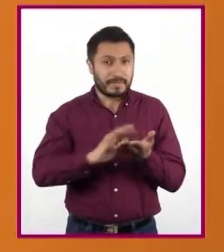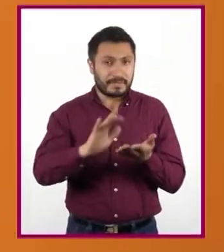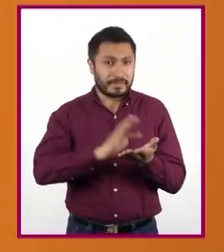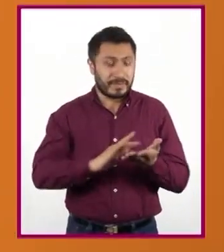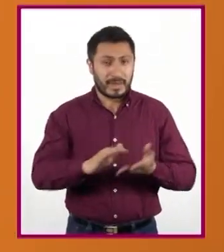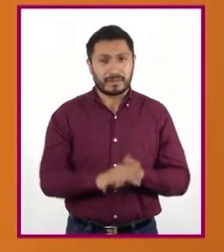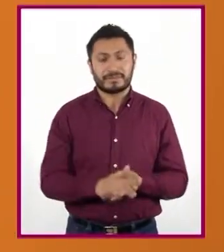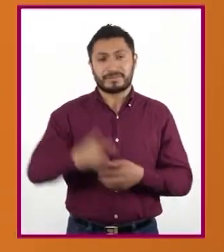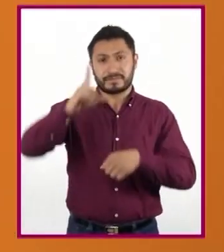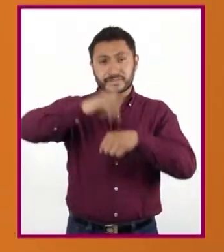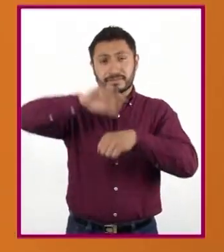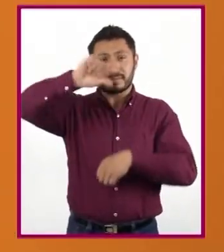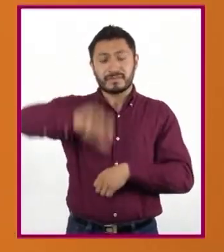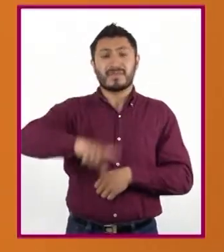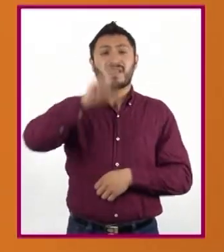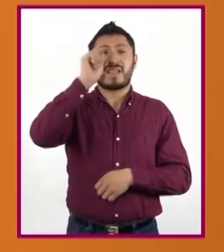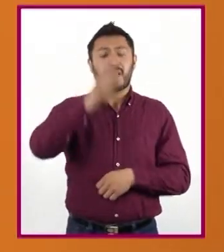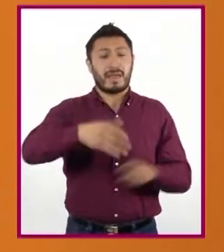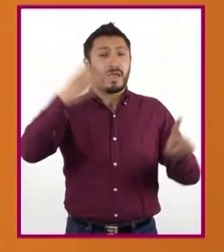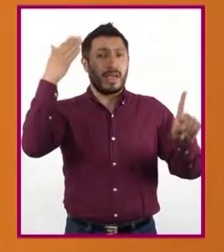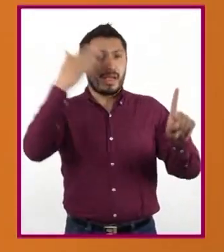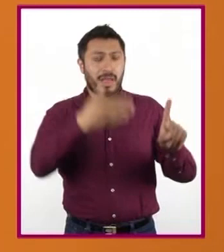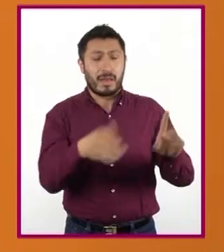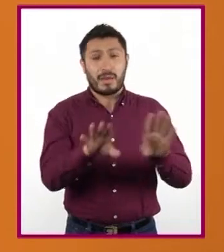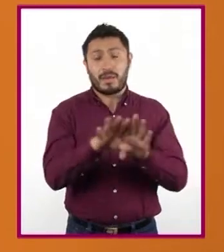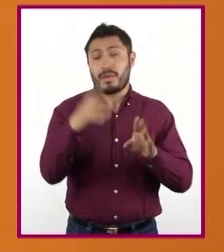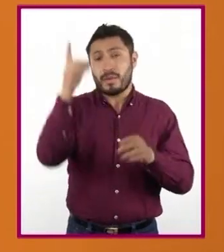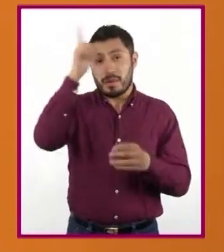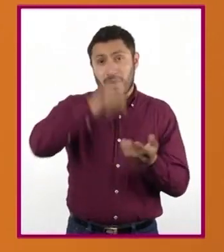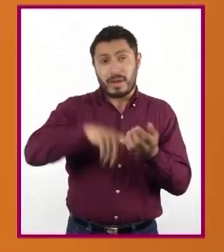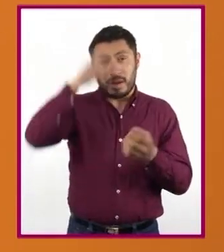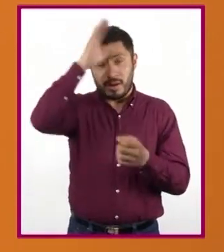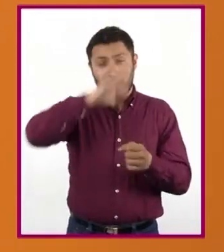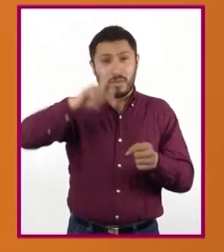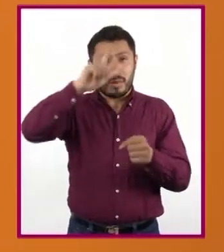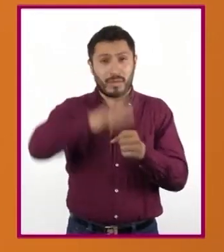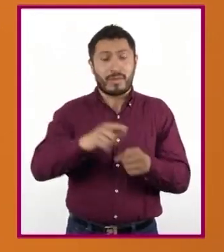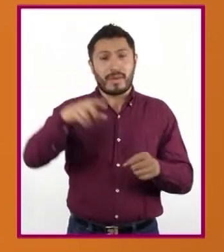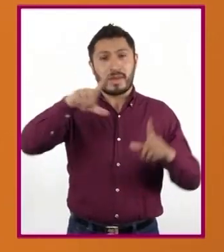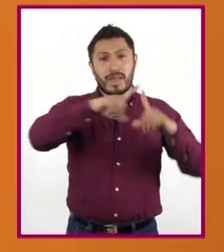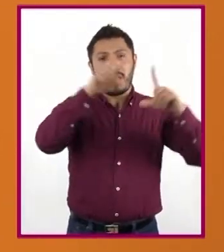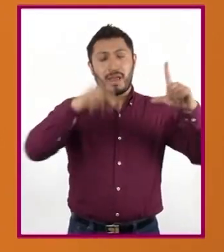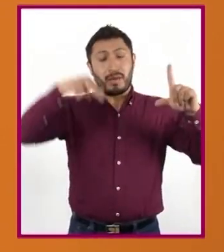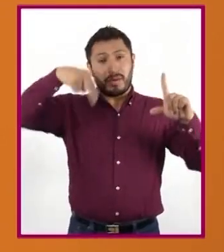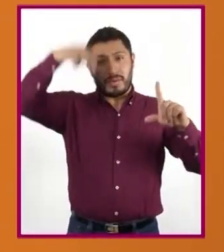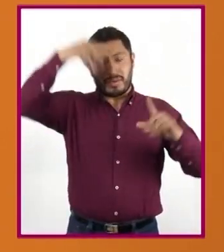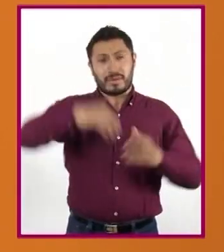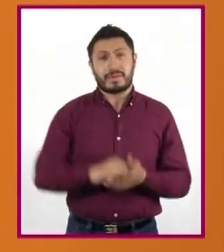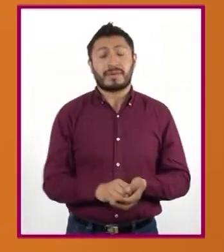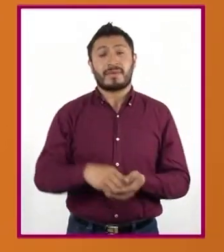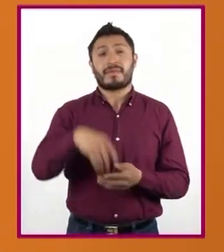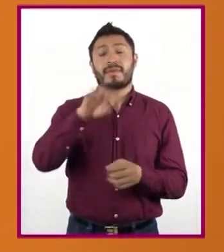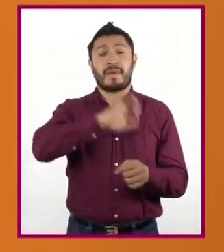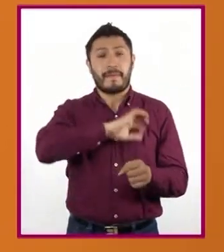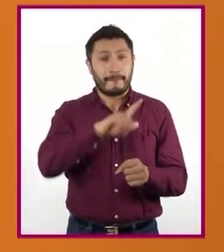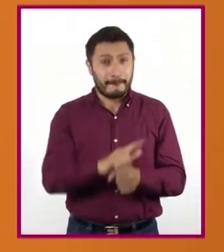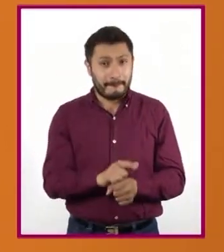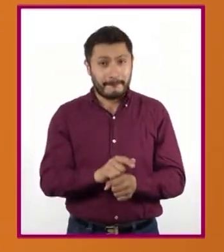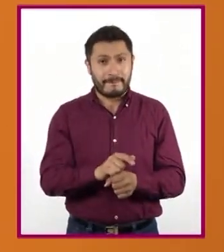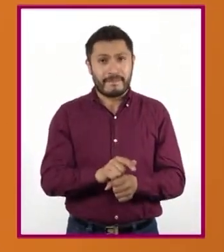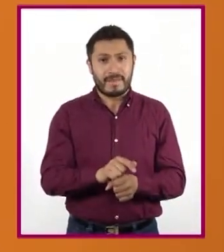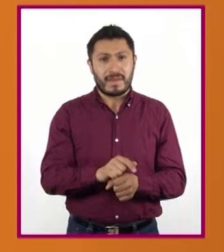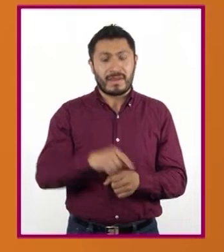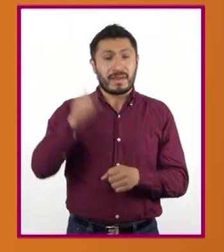El día de hoy nos centraremos específicamente en una de las culturas que se ubicaron en el norte de Mesoamérica, especialmente en la zona